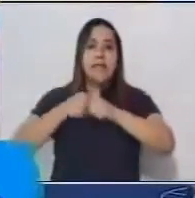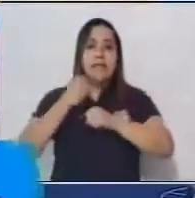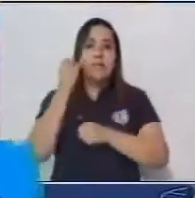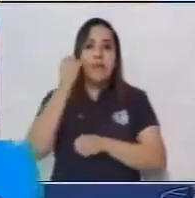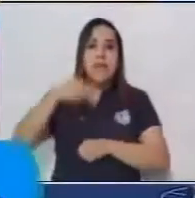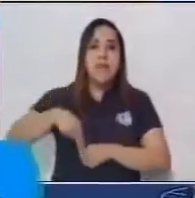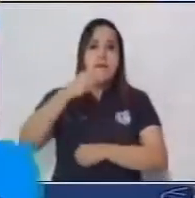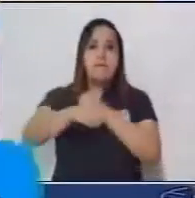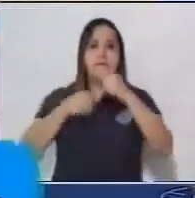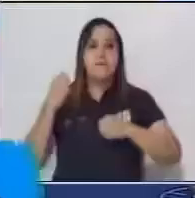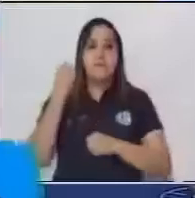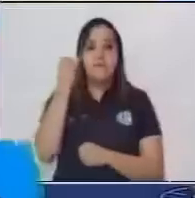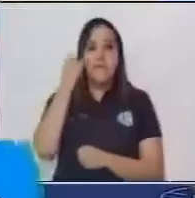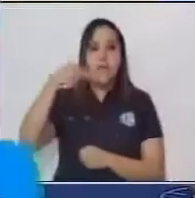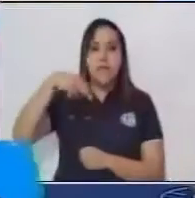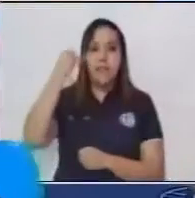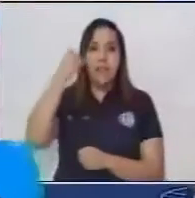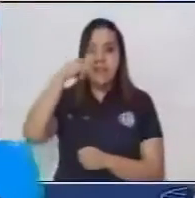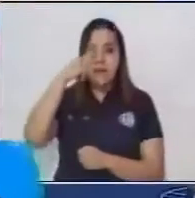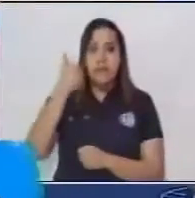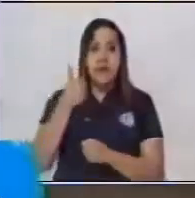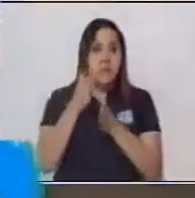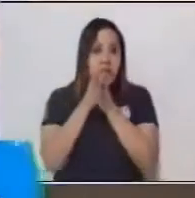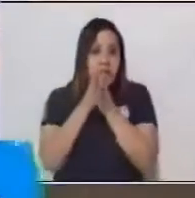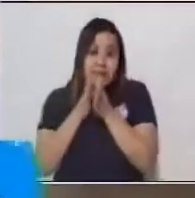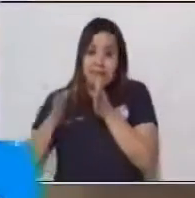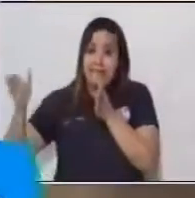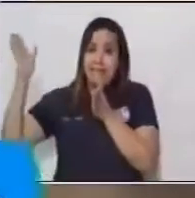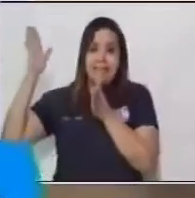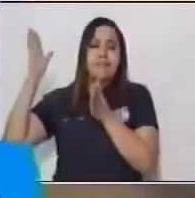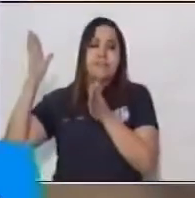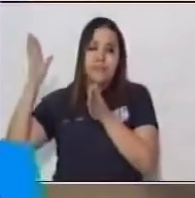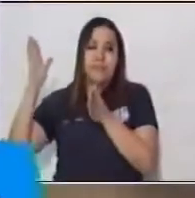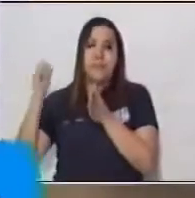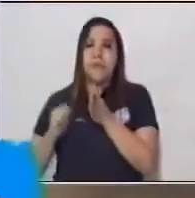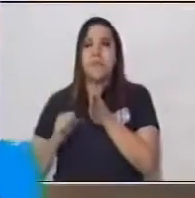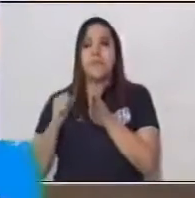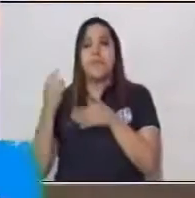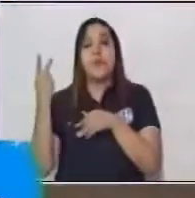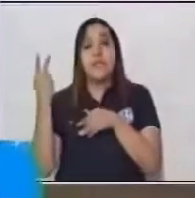impares. Con el segundo ejemplo nos dicen,